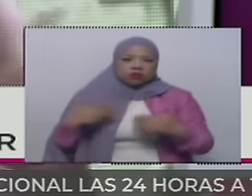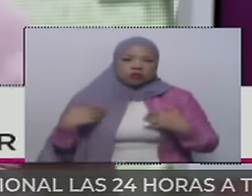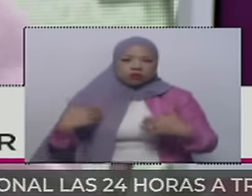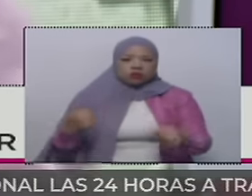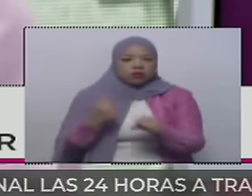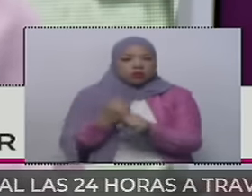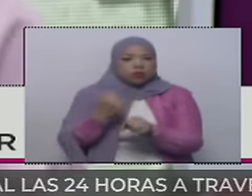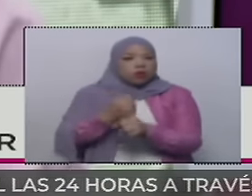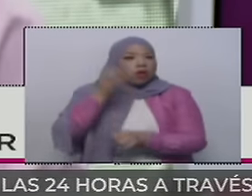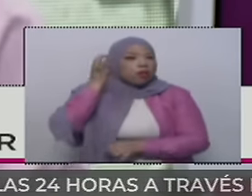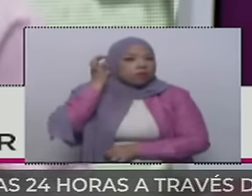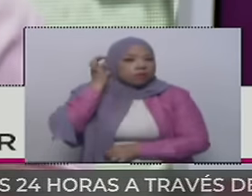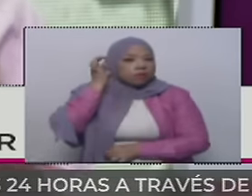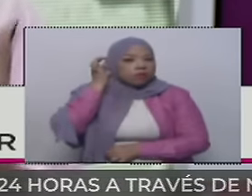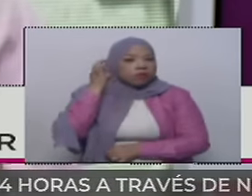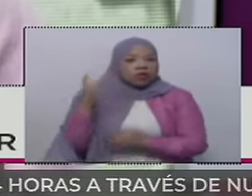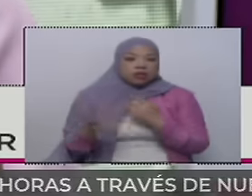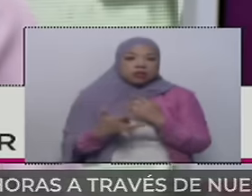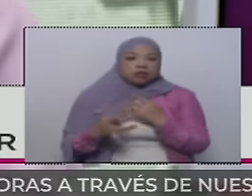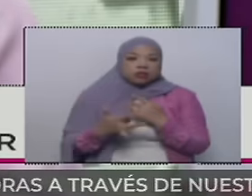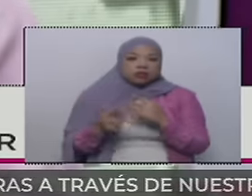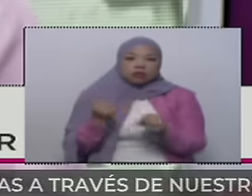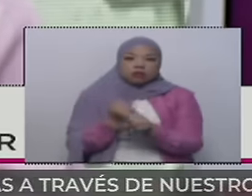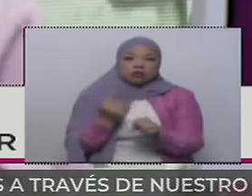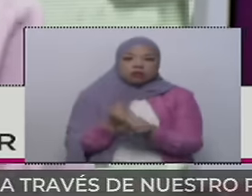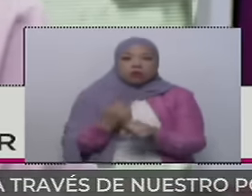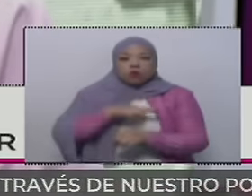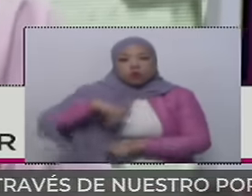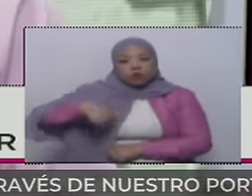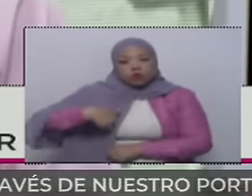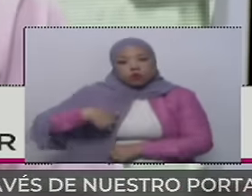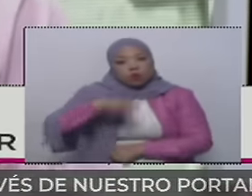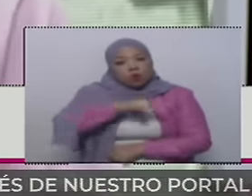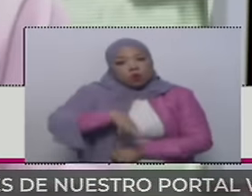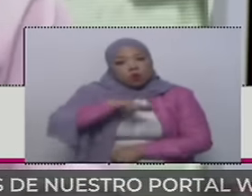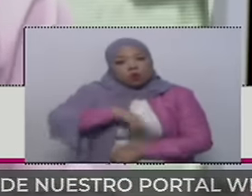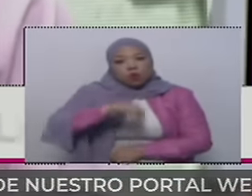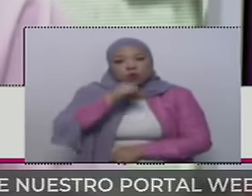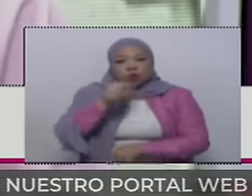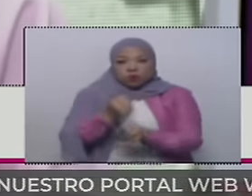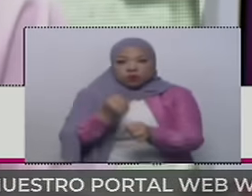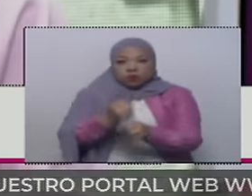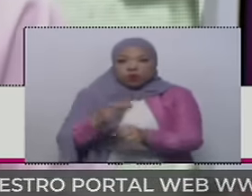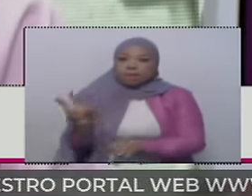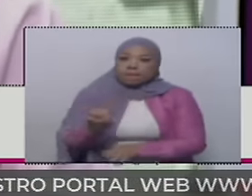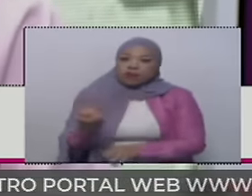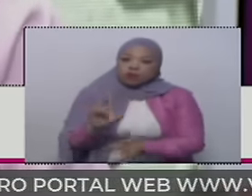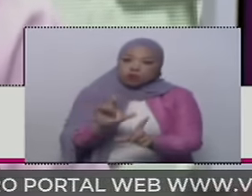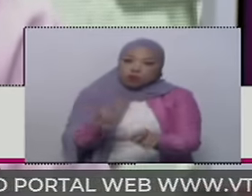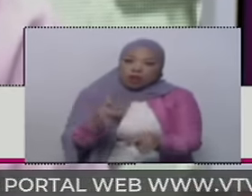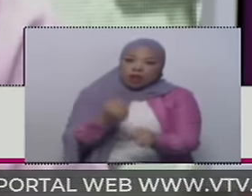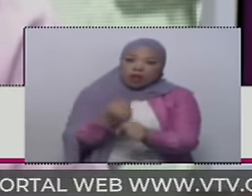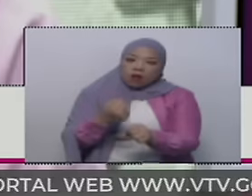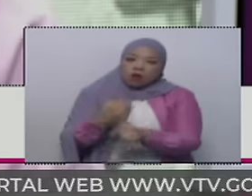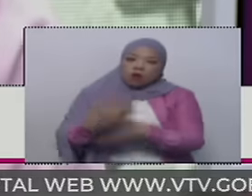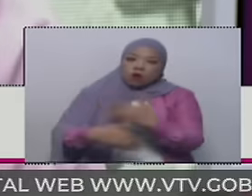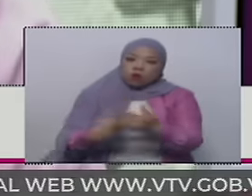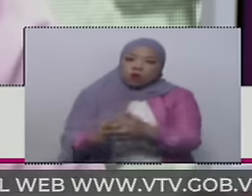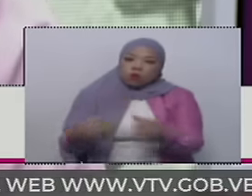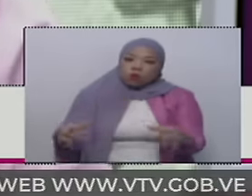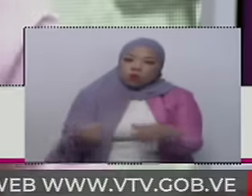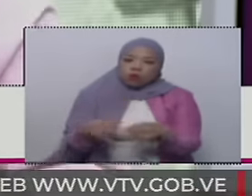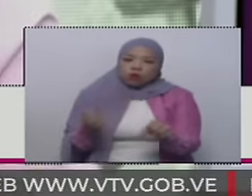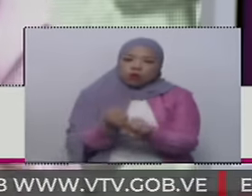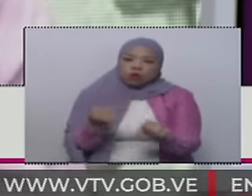de la Mujer, el Ministerio de Ciencia y Tecnología, pero también se involucró con nosotros la Sociedad Anticancerosa de Venezuela, que se sumó también a esta reunión, la Fuerza